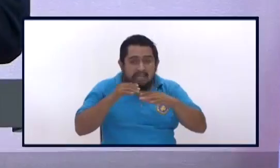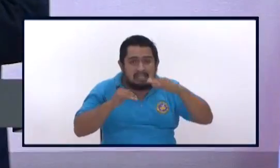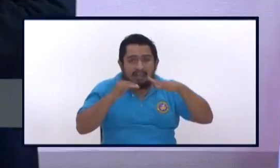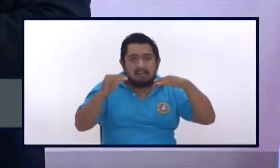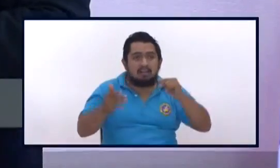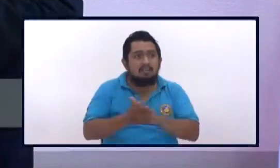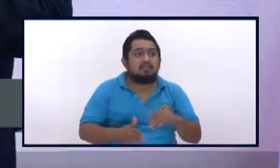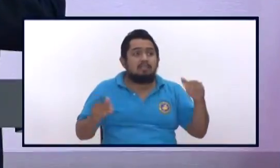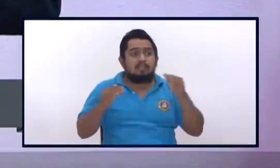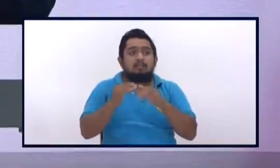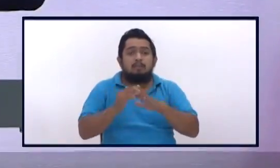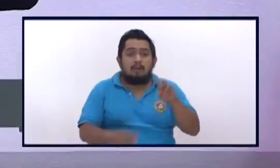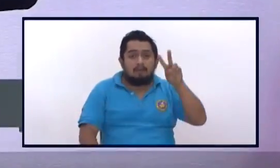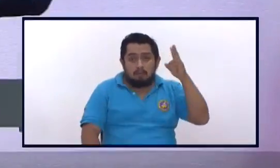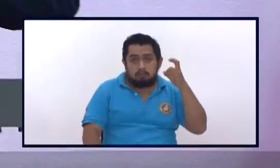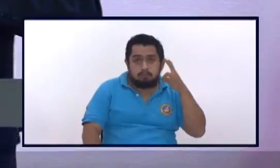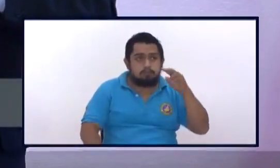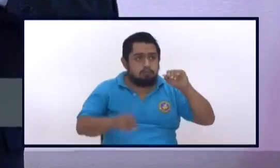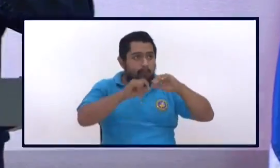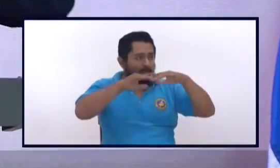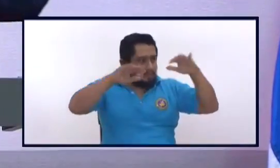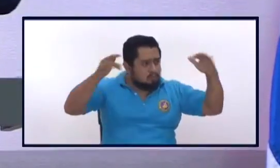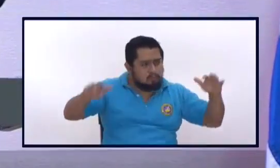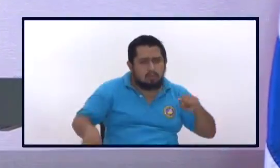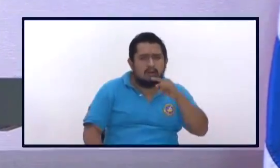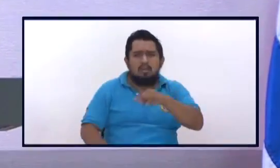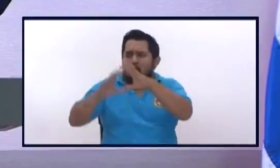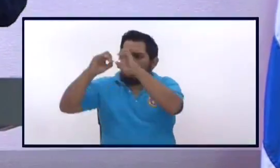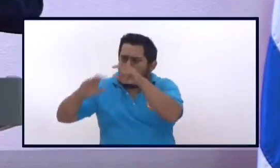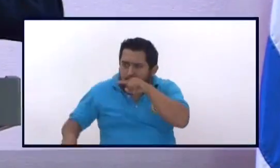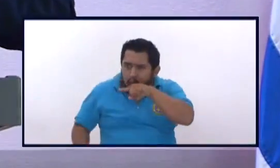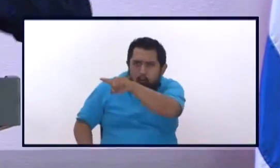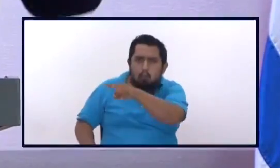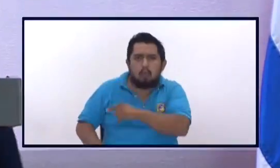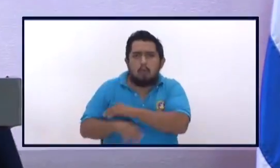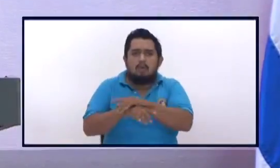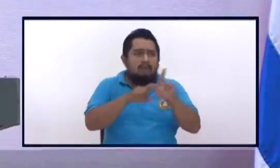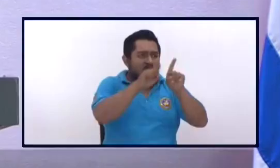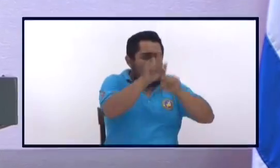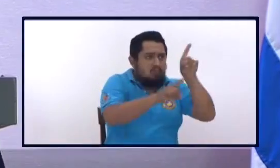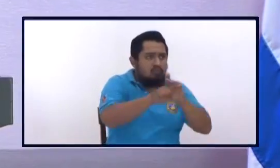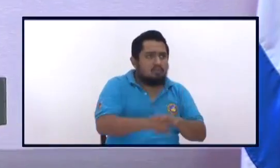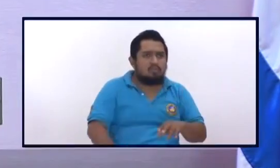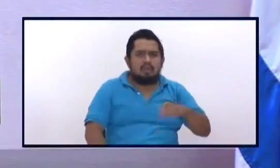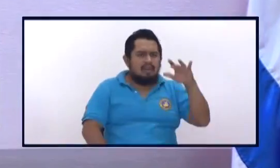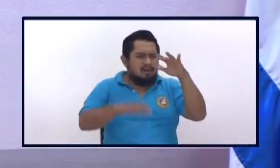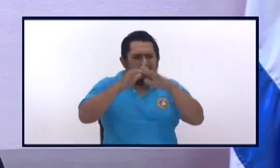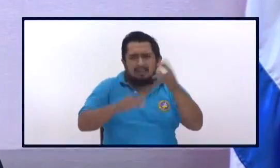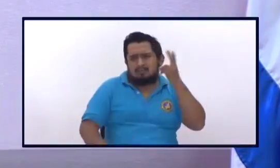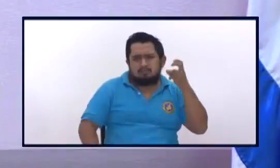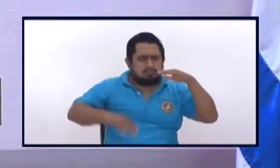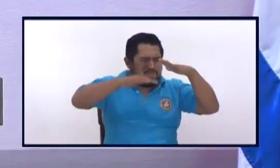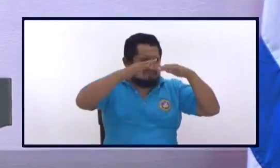pasillos al igual que la señal de radio mis amigos que están porque pepe que los tengo que está en zona de santa anna que sea